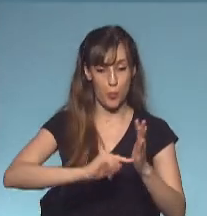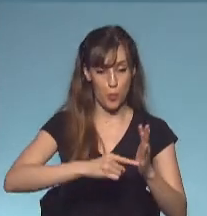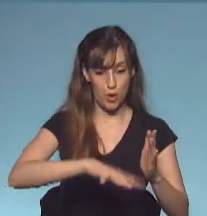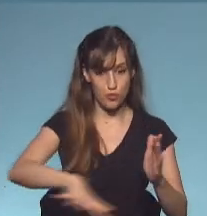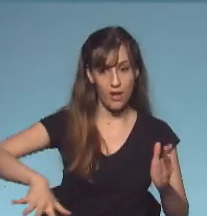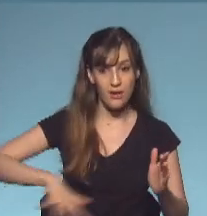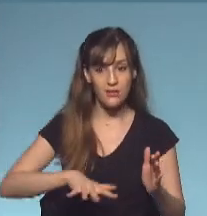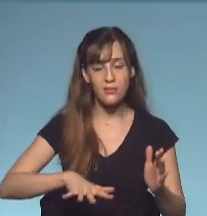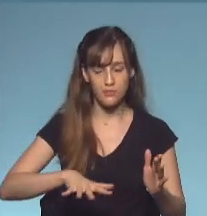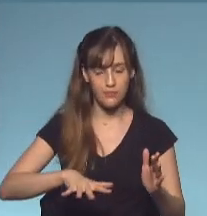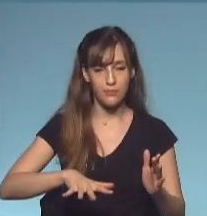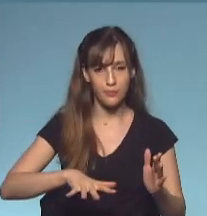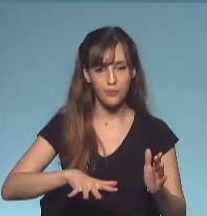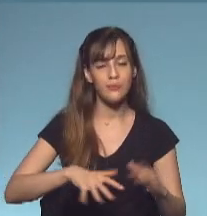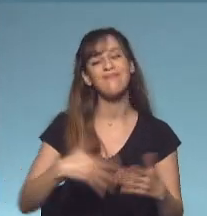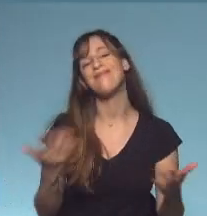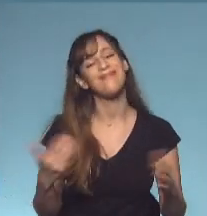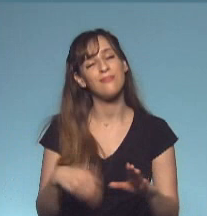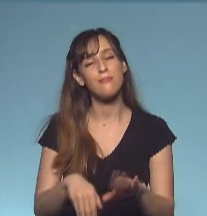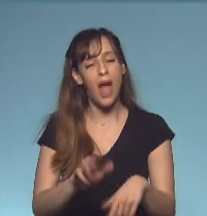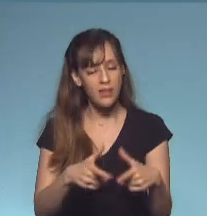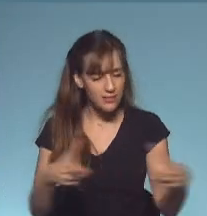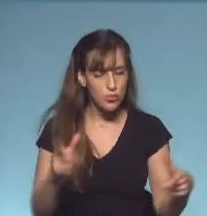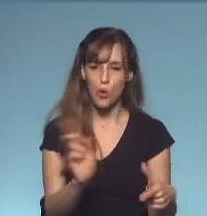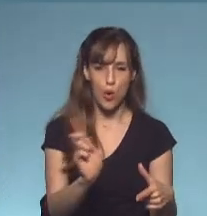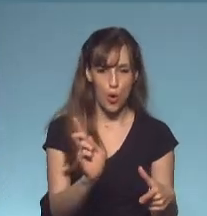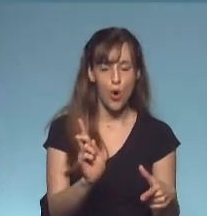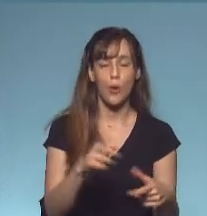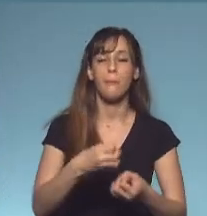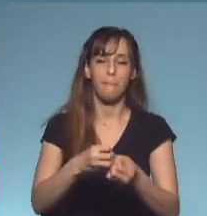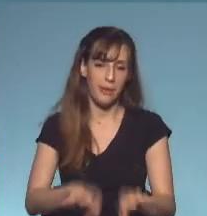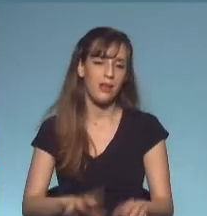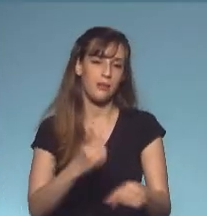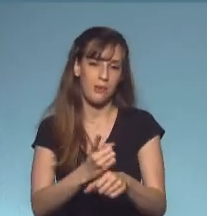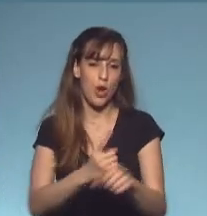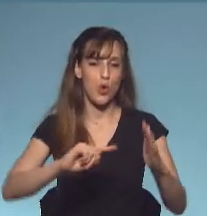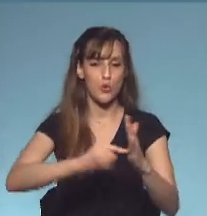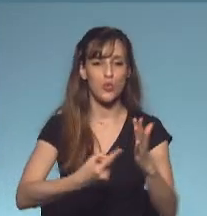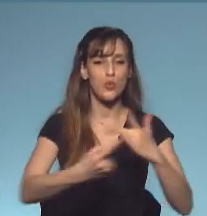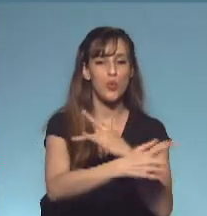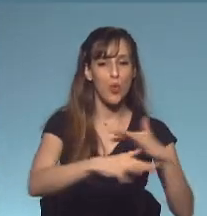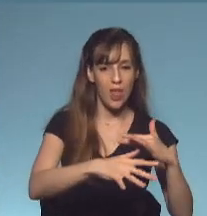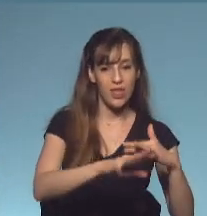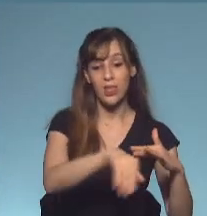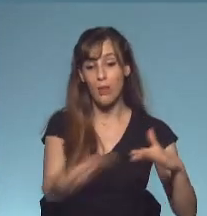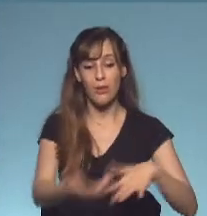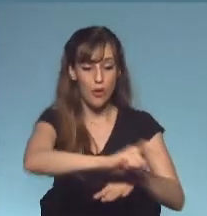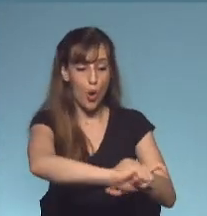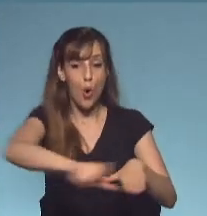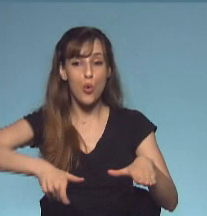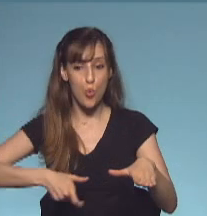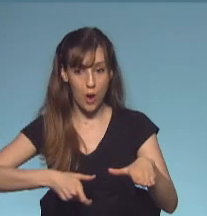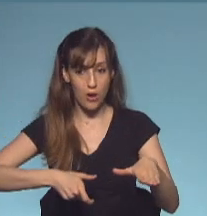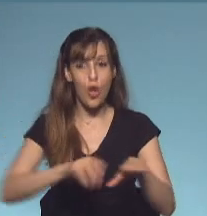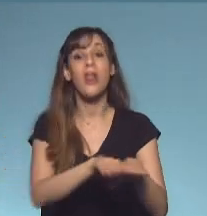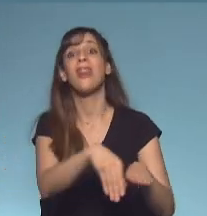más creció, porque como siempre se inicia en la ciudad, después en el conurbano y luego se corre hacia